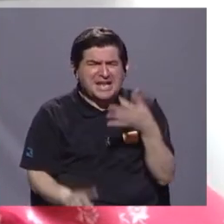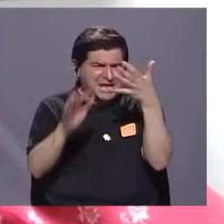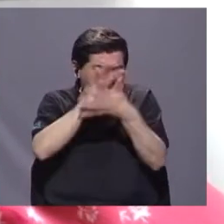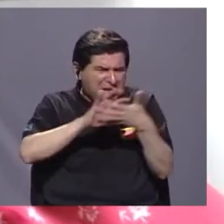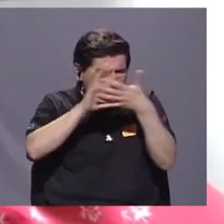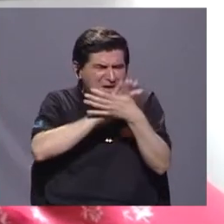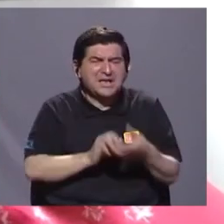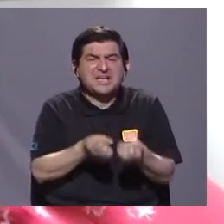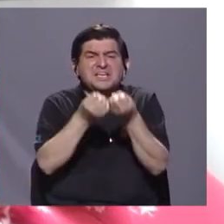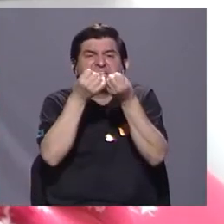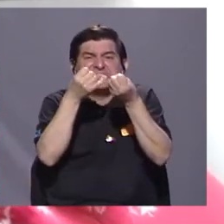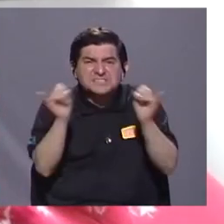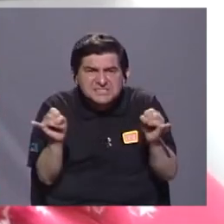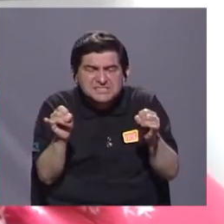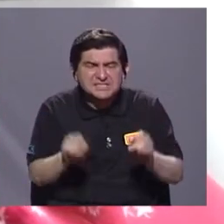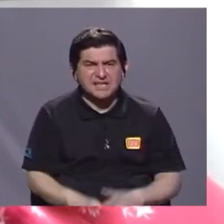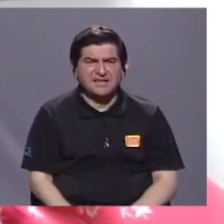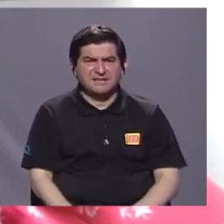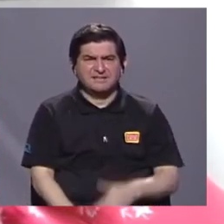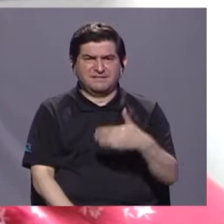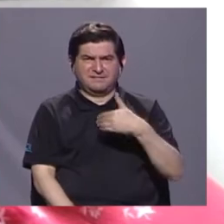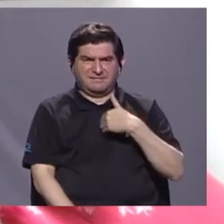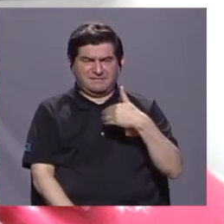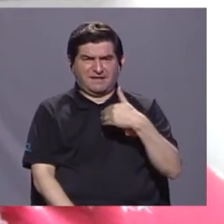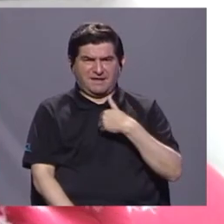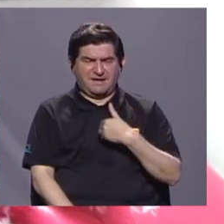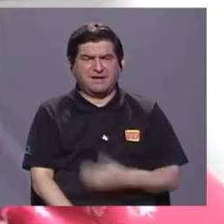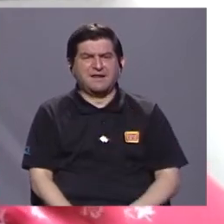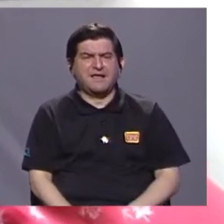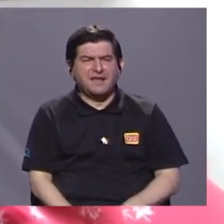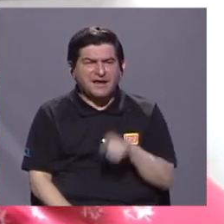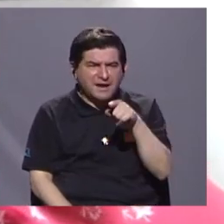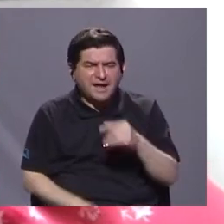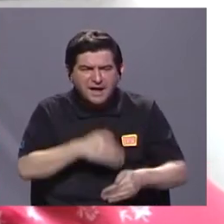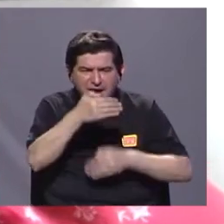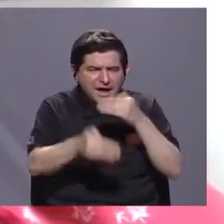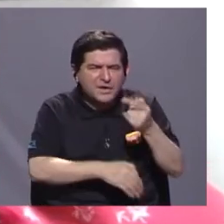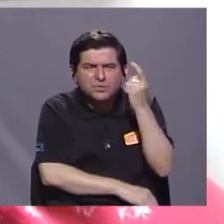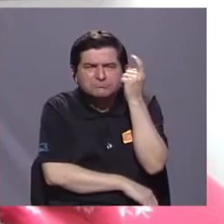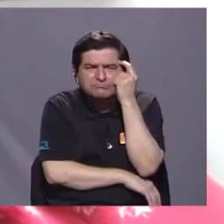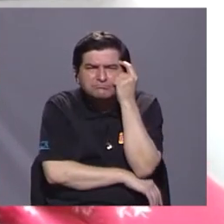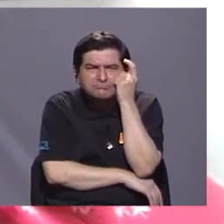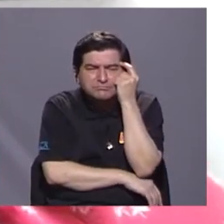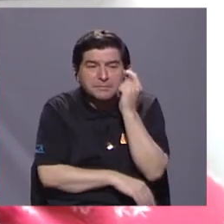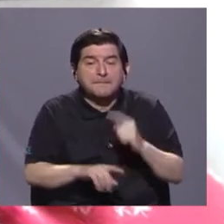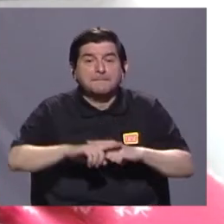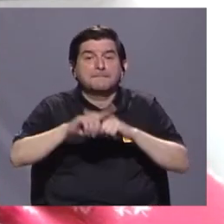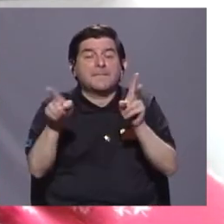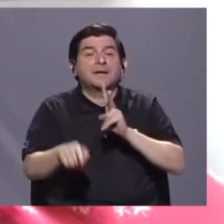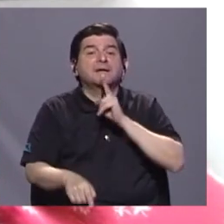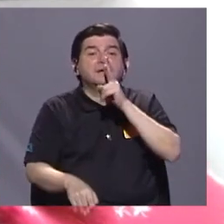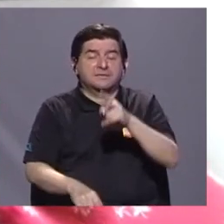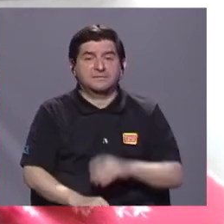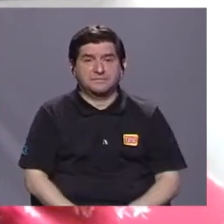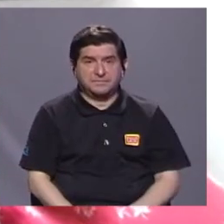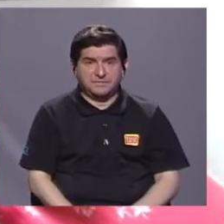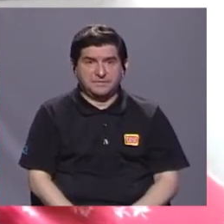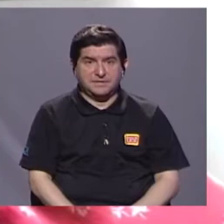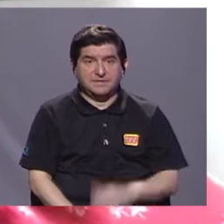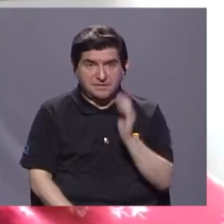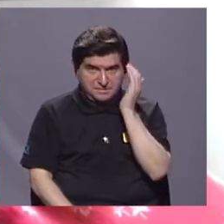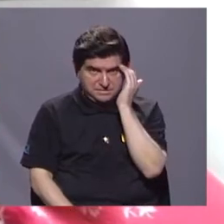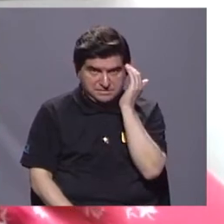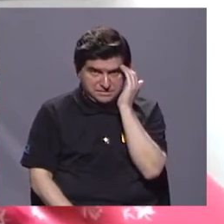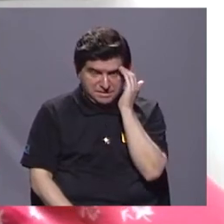y sin mucho sin mucha cabeza como le decimos nosotros pero en realidad lo que hay que saber